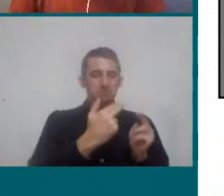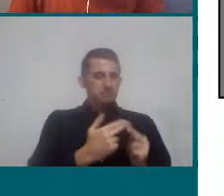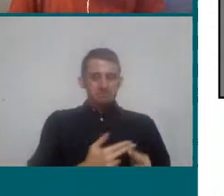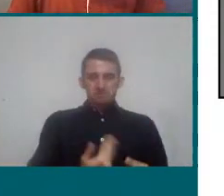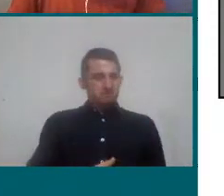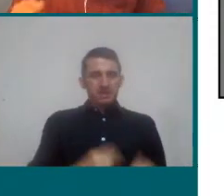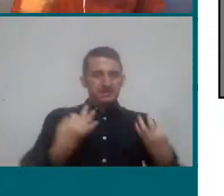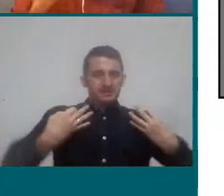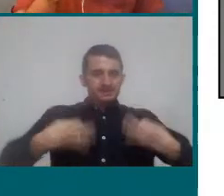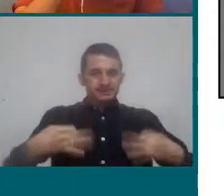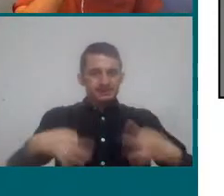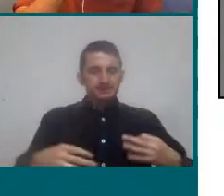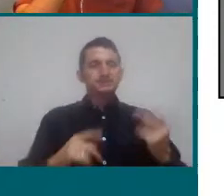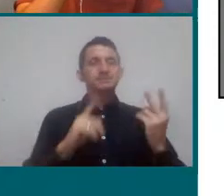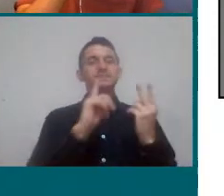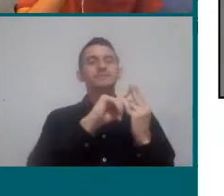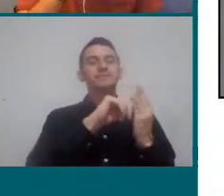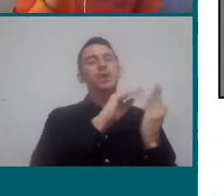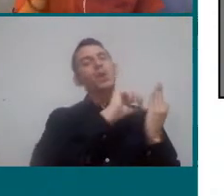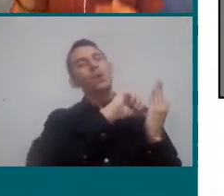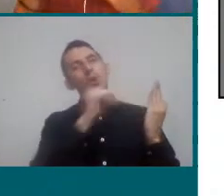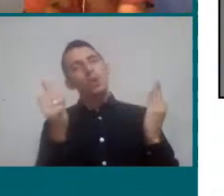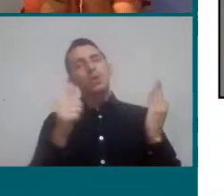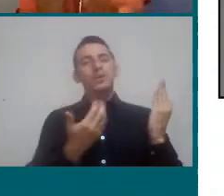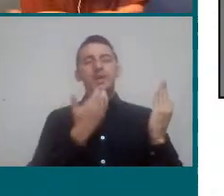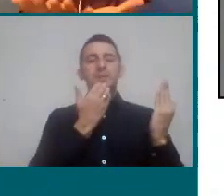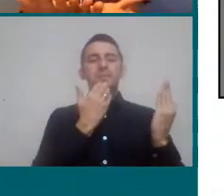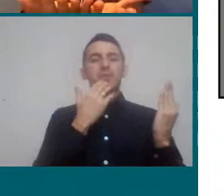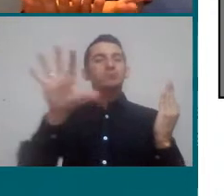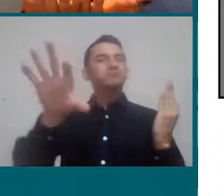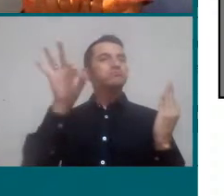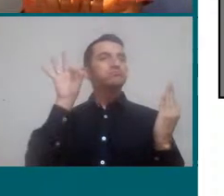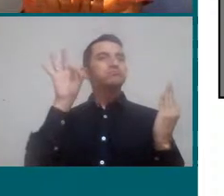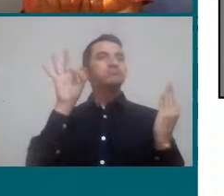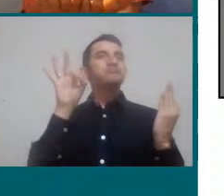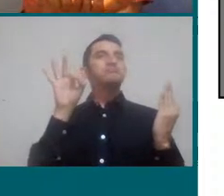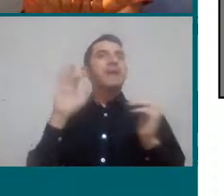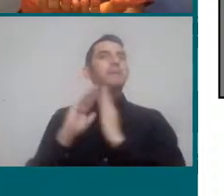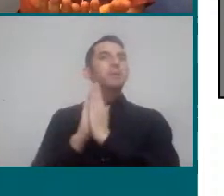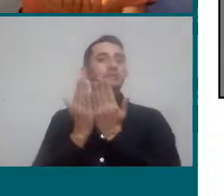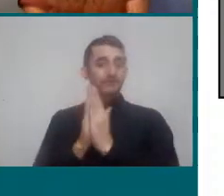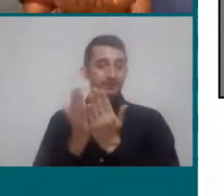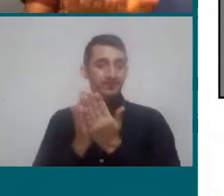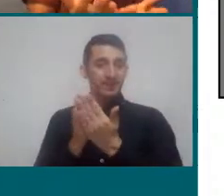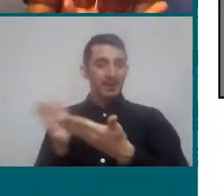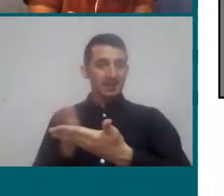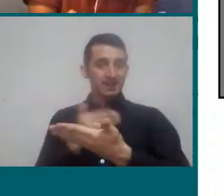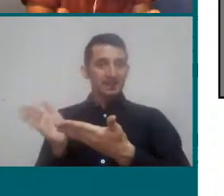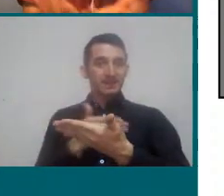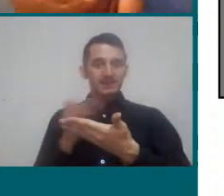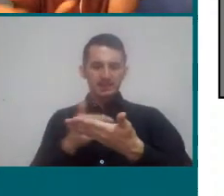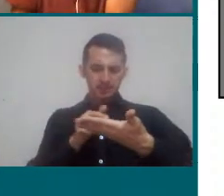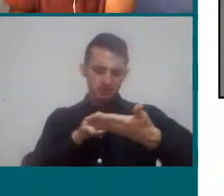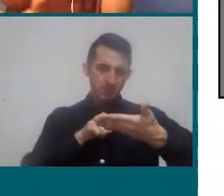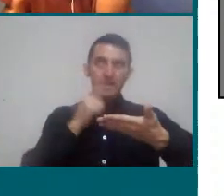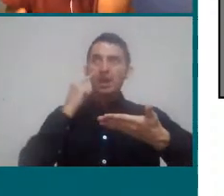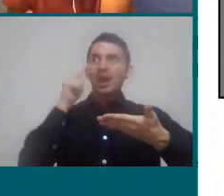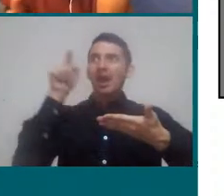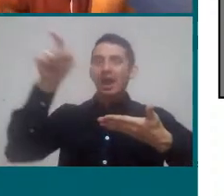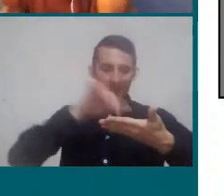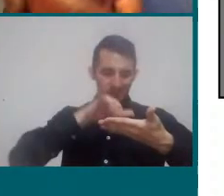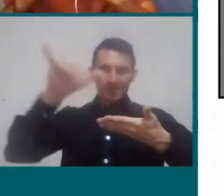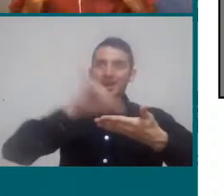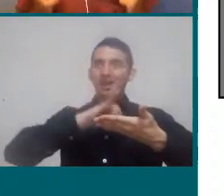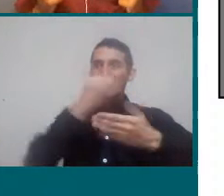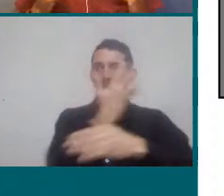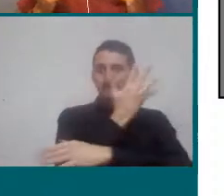sencilla. O, por ejemplo, puedes coger tu libro, ¿vale? Y tienes que identificar las plantas que hay en